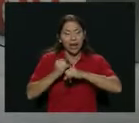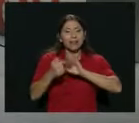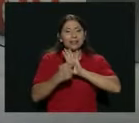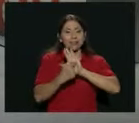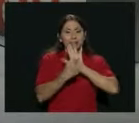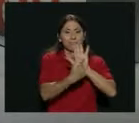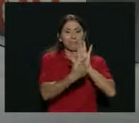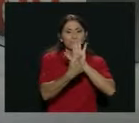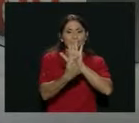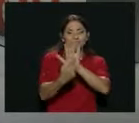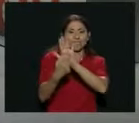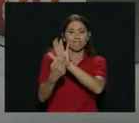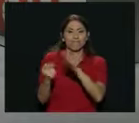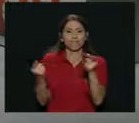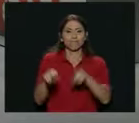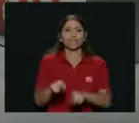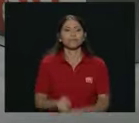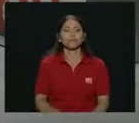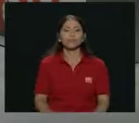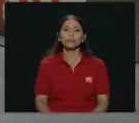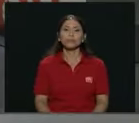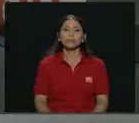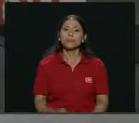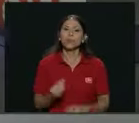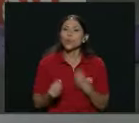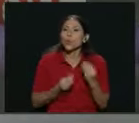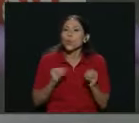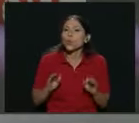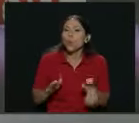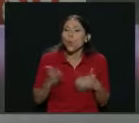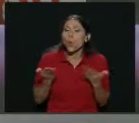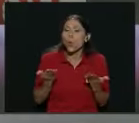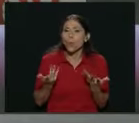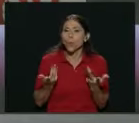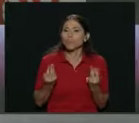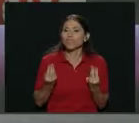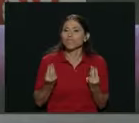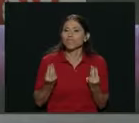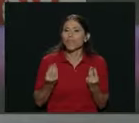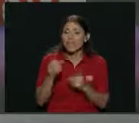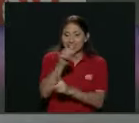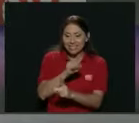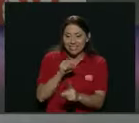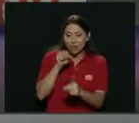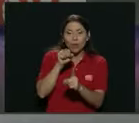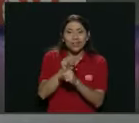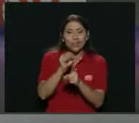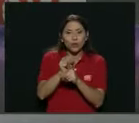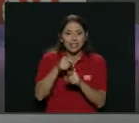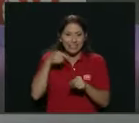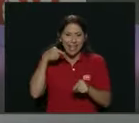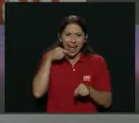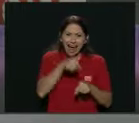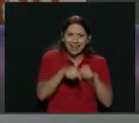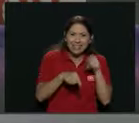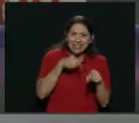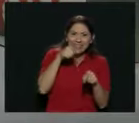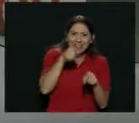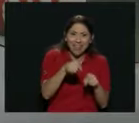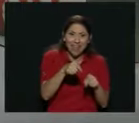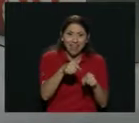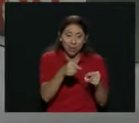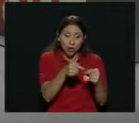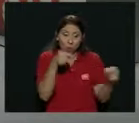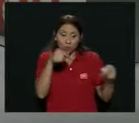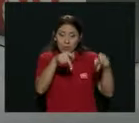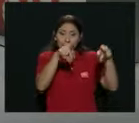están dando cuenta de ello, de cómo las situaciones de agresividad en contra de las poblaciones migrantes